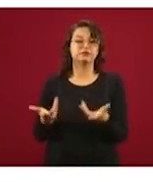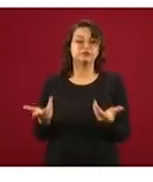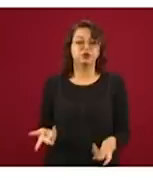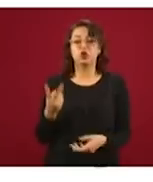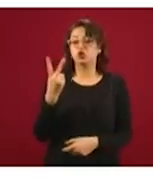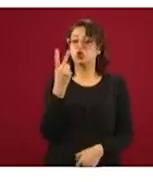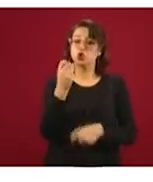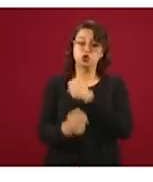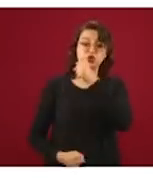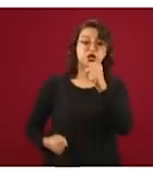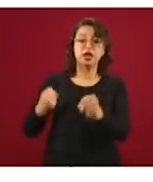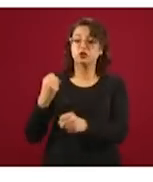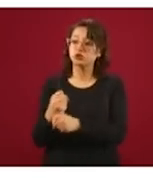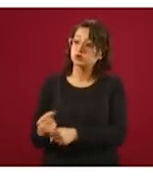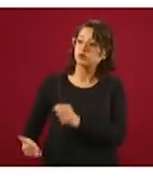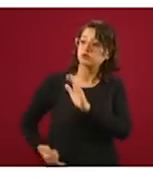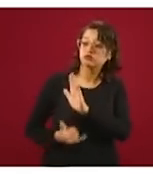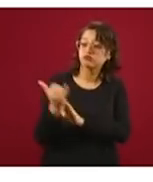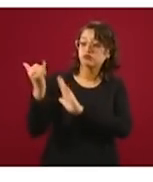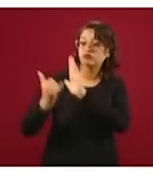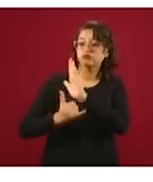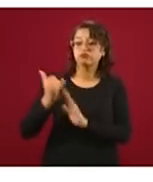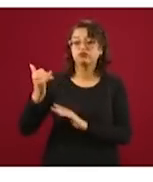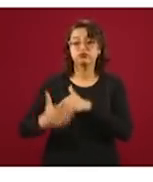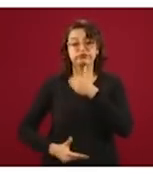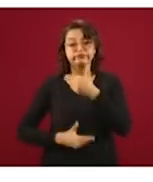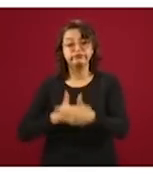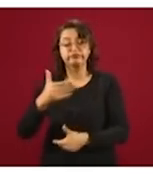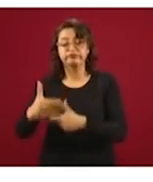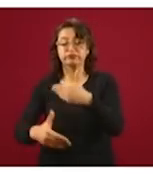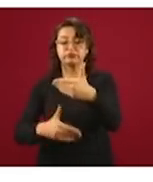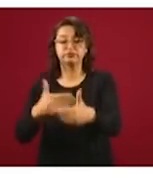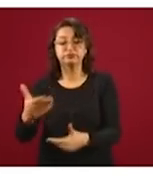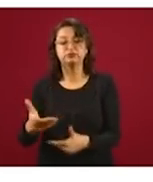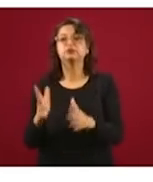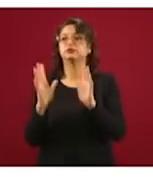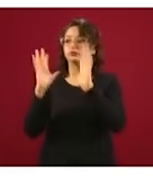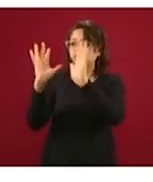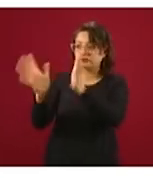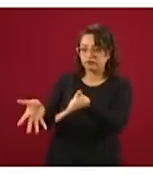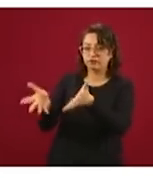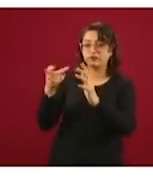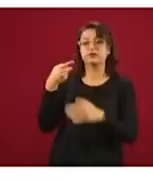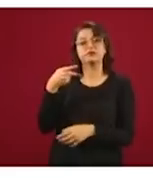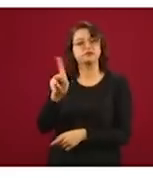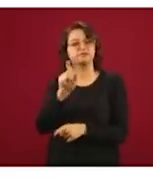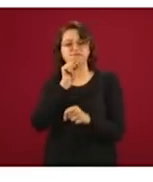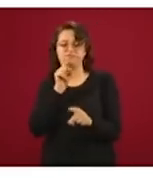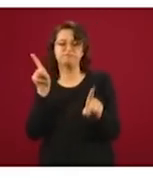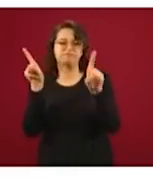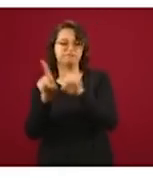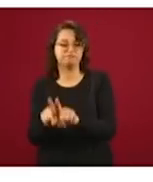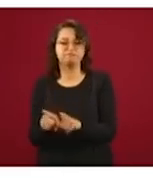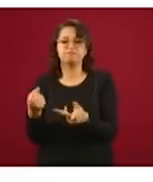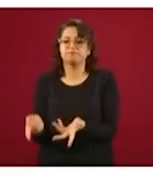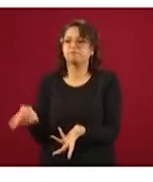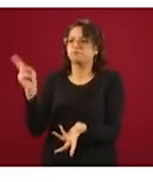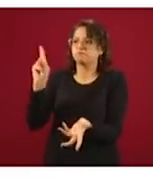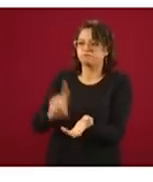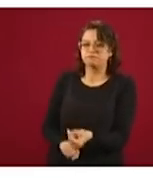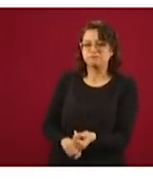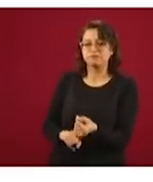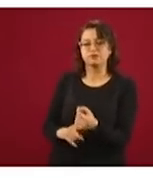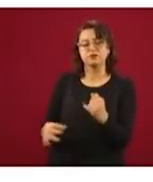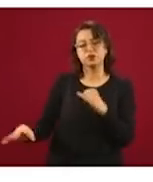de 2 años y medio en construcción, se había avanzado, se tenían las instalaciones, pero lo mismo, las instalaciones necesitaban este